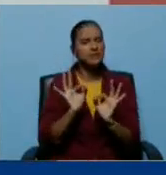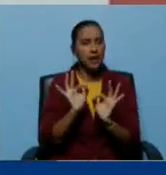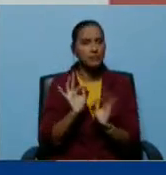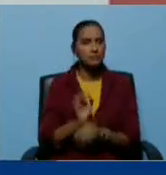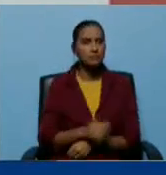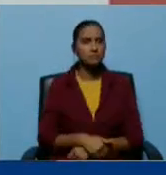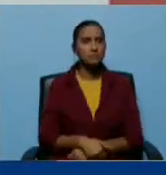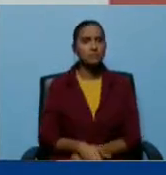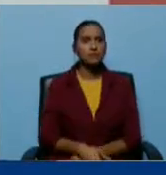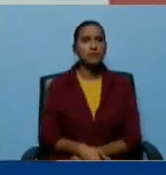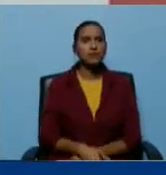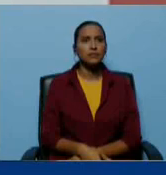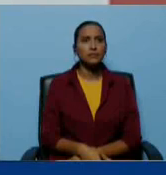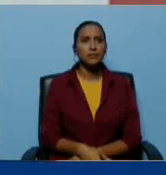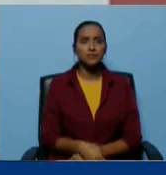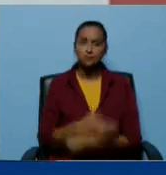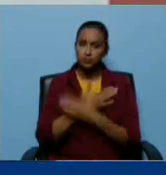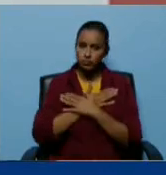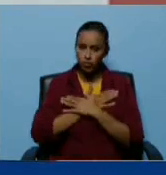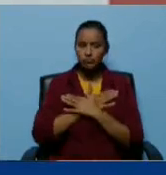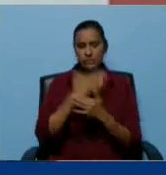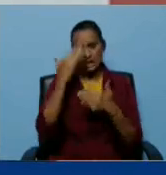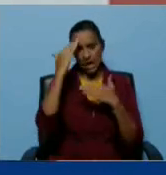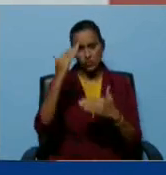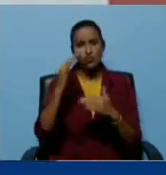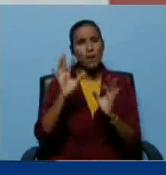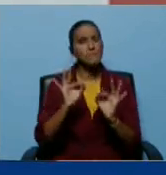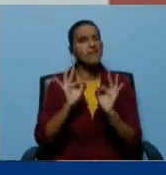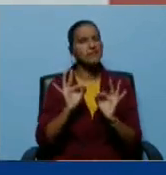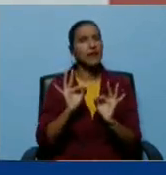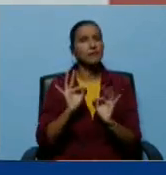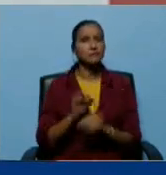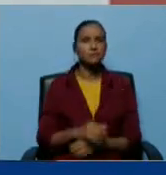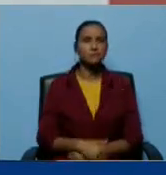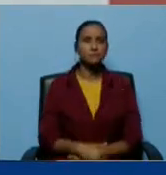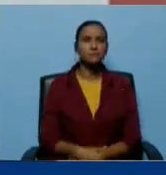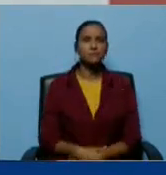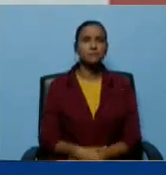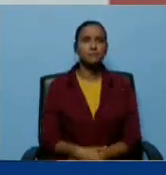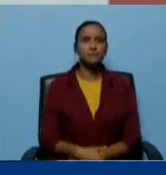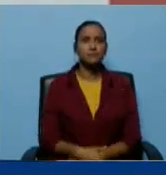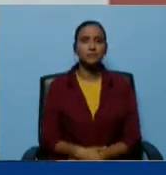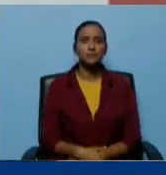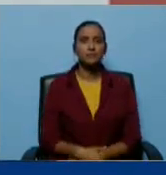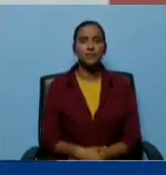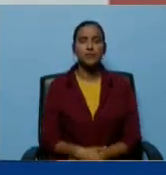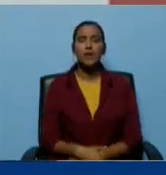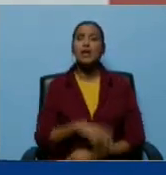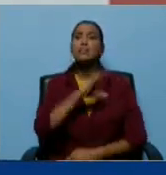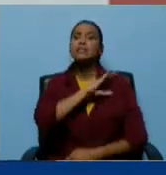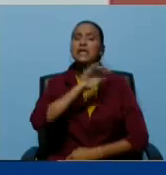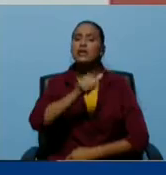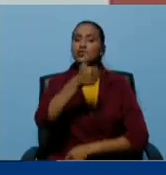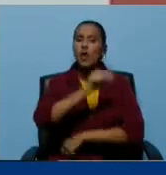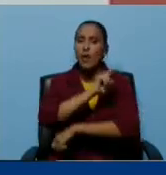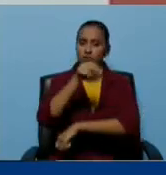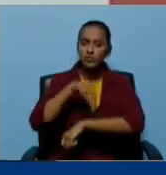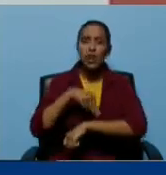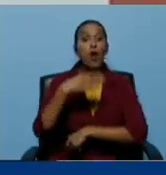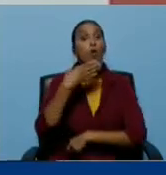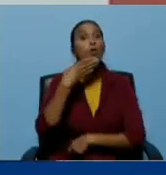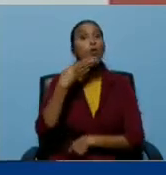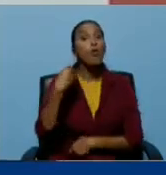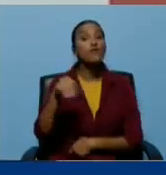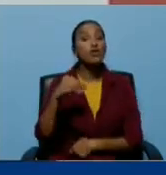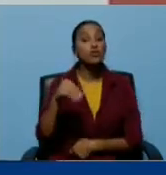y dirigirme de manera muy especial a la Dirección Nacional de la Juventud Socialista Unida